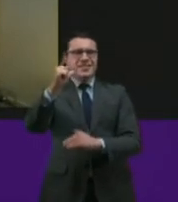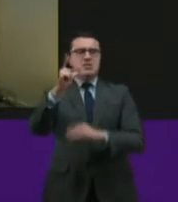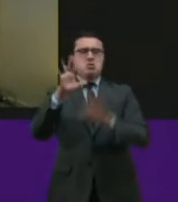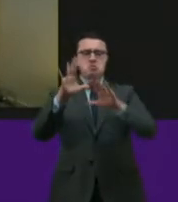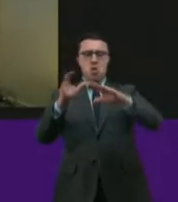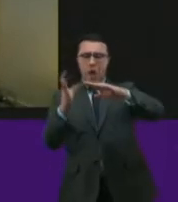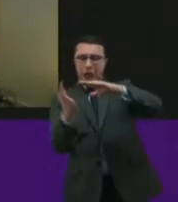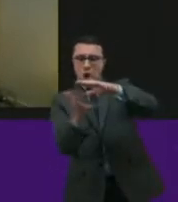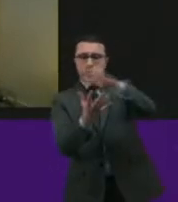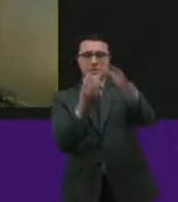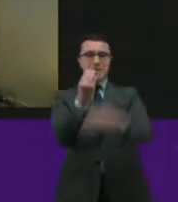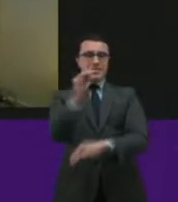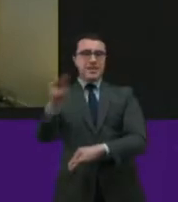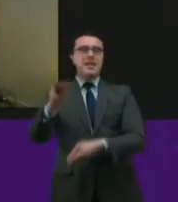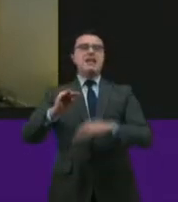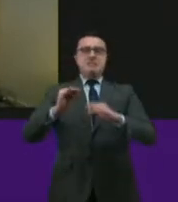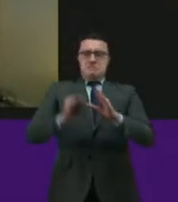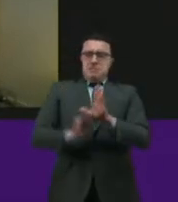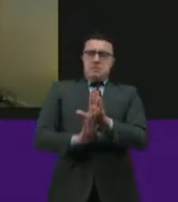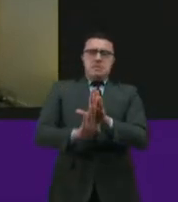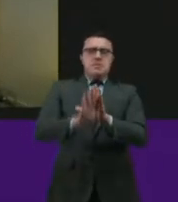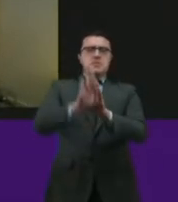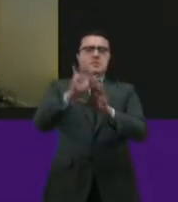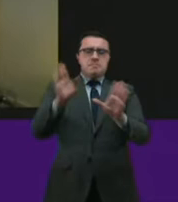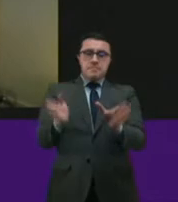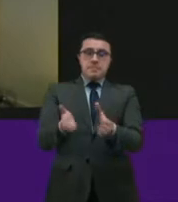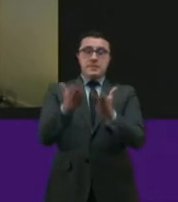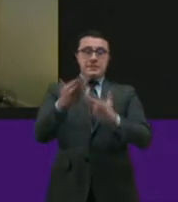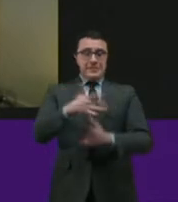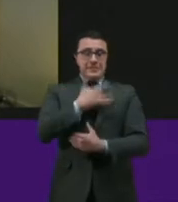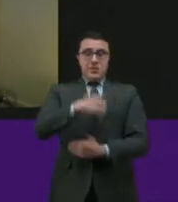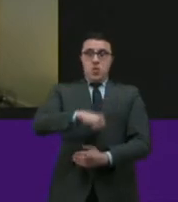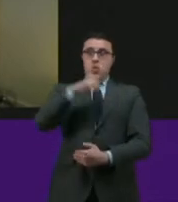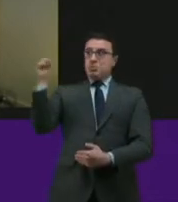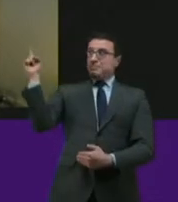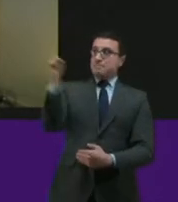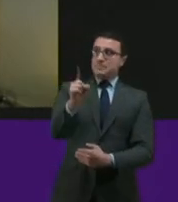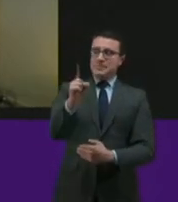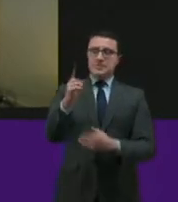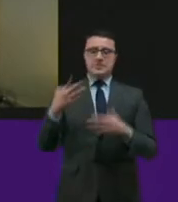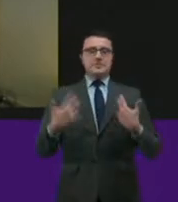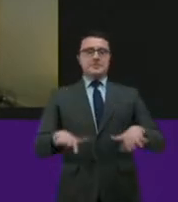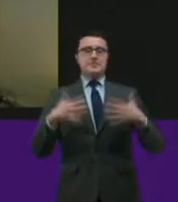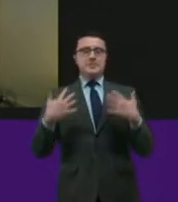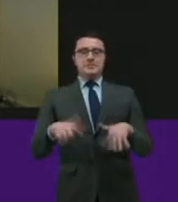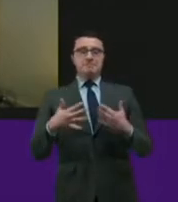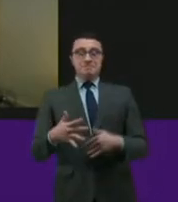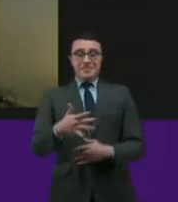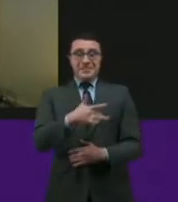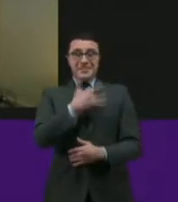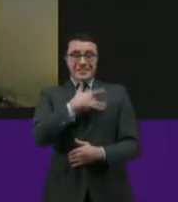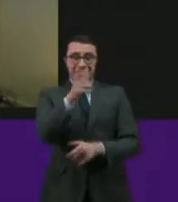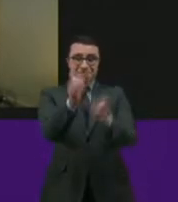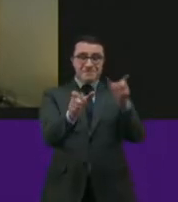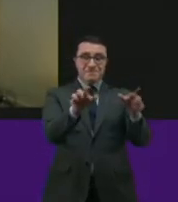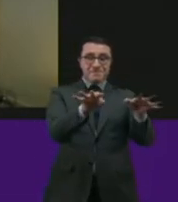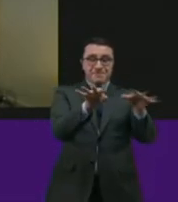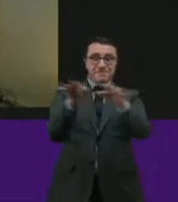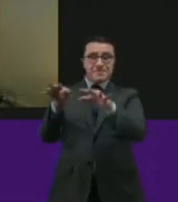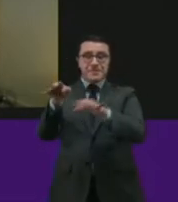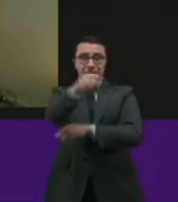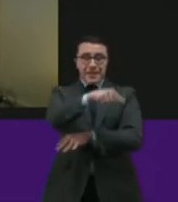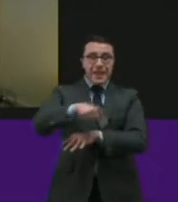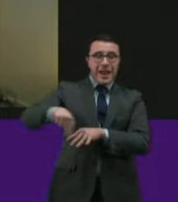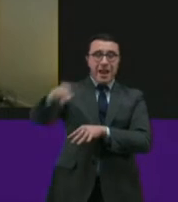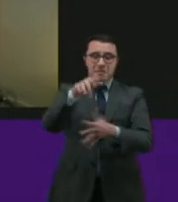ecosistema crezca. Entonces, de verdad es un mega orgullo tenerte acá. Y yo creo que así deben sentir los emprendedores que están